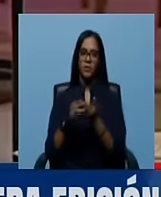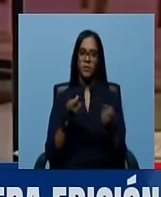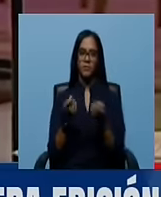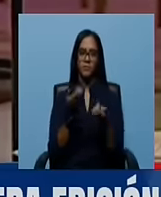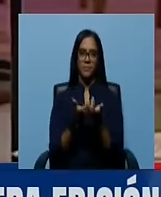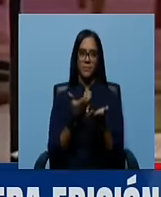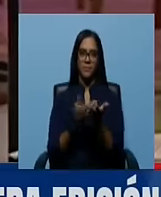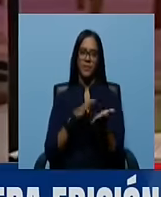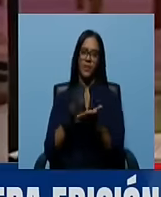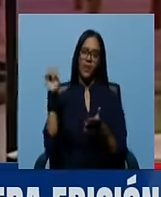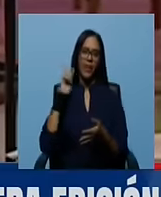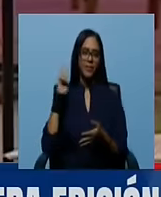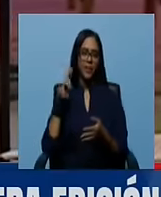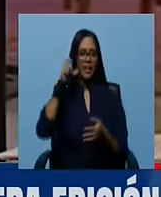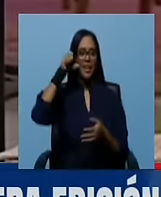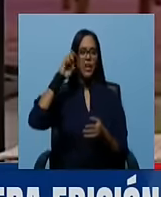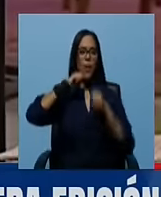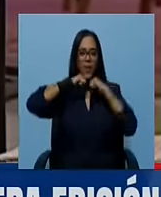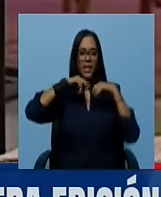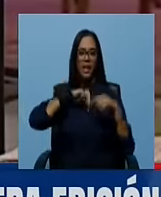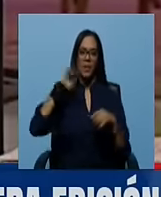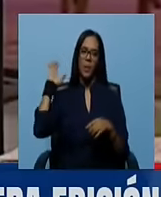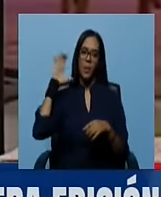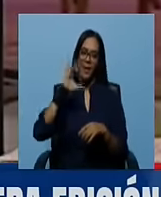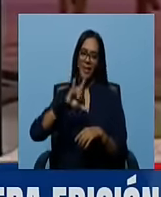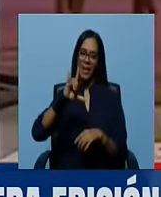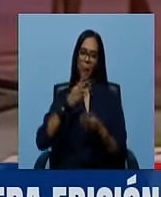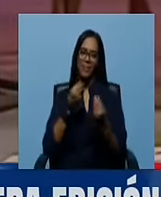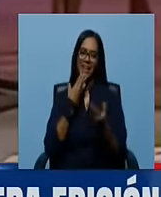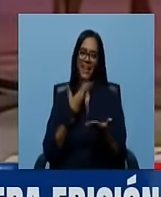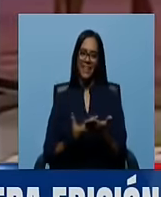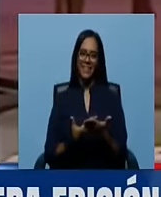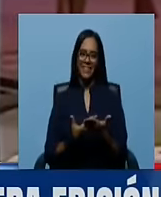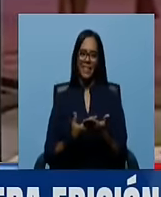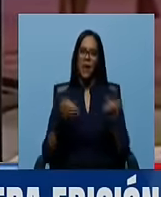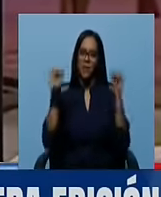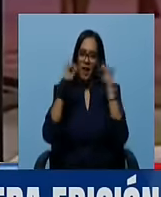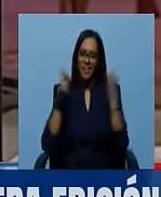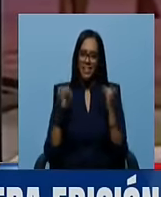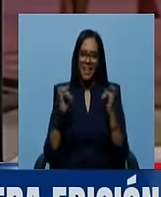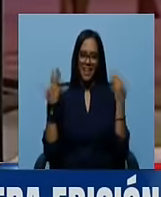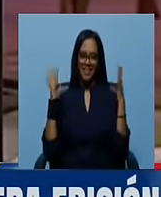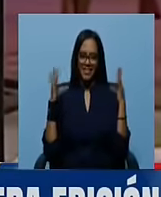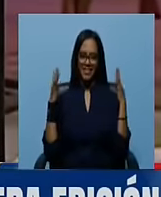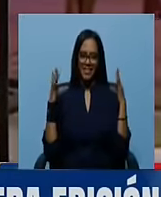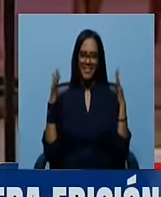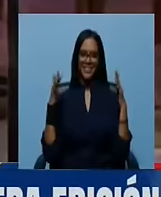y sobre Venezuela. Que Dios bendiga a nuestro país querido. Muchas gracias. Felicidades.